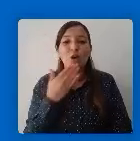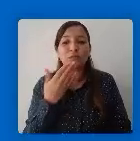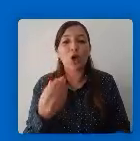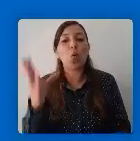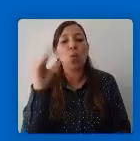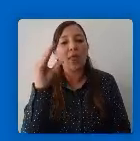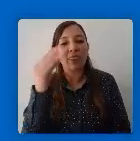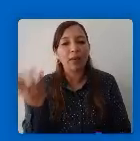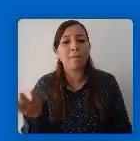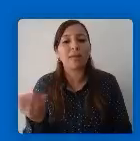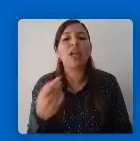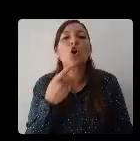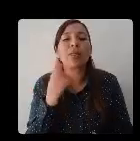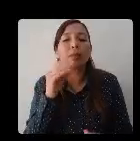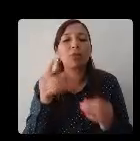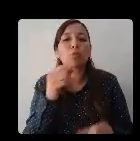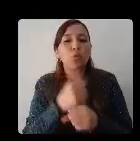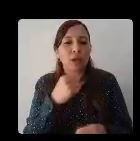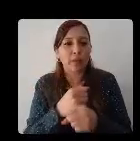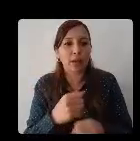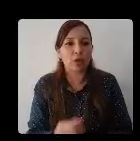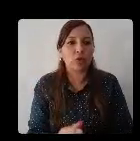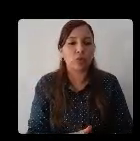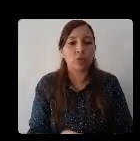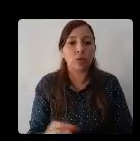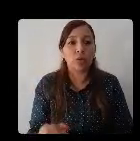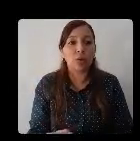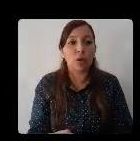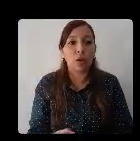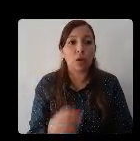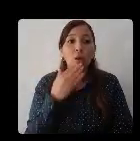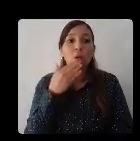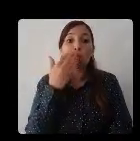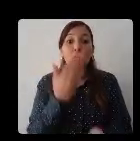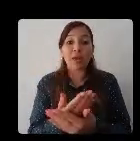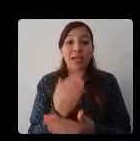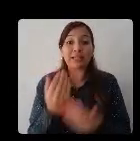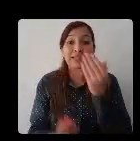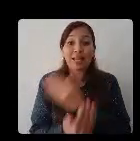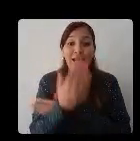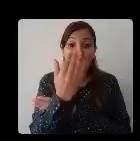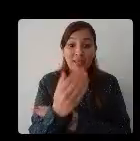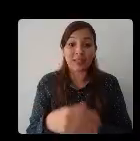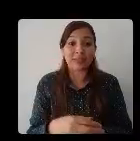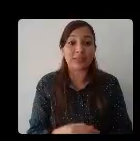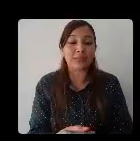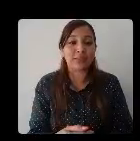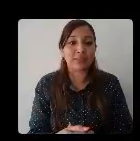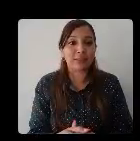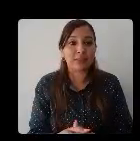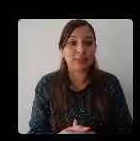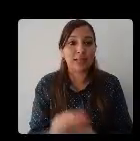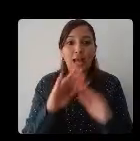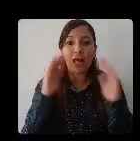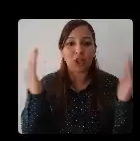Buenas tardes, señorita Estrella, y buenas tardes a todos los participantes que me están viendo. Mi nombre es Marlene